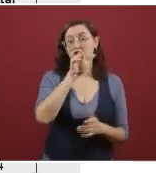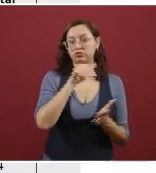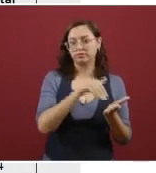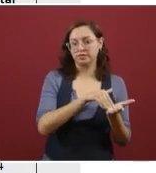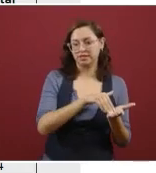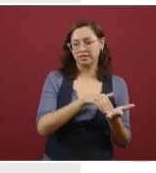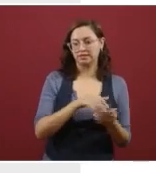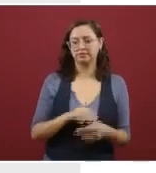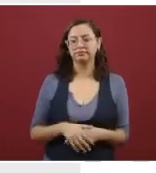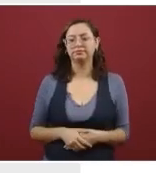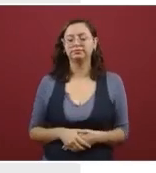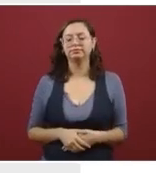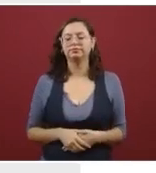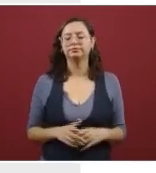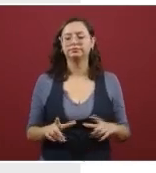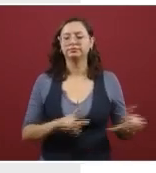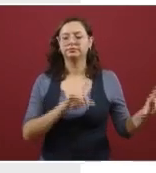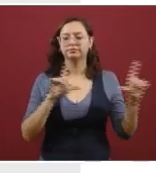favor.